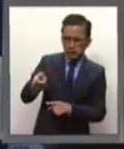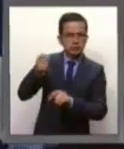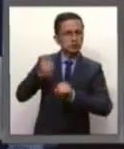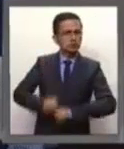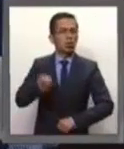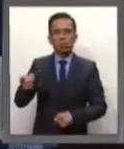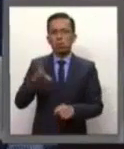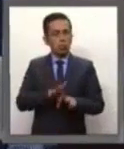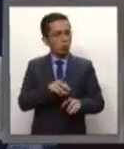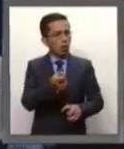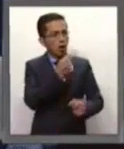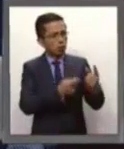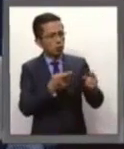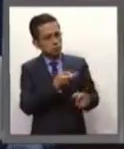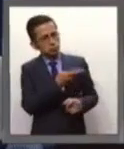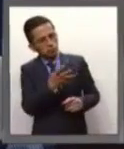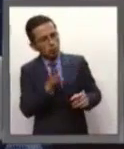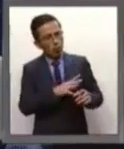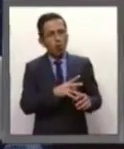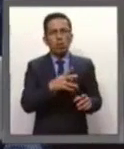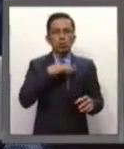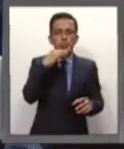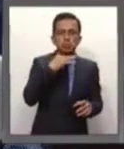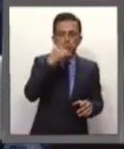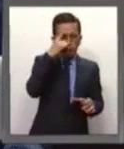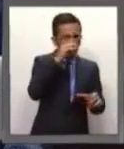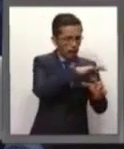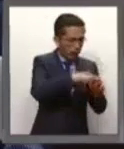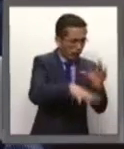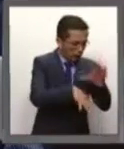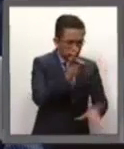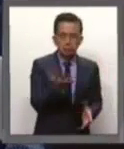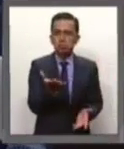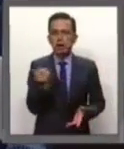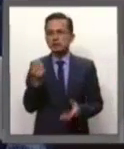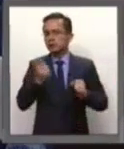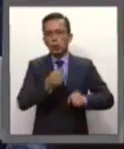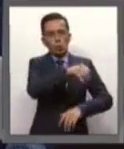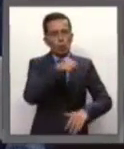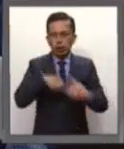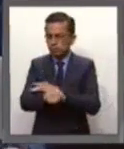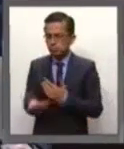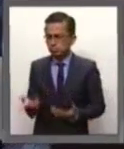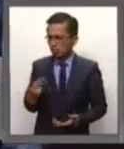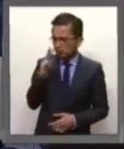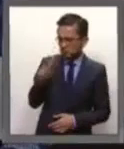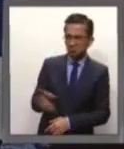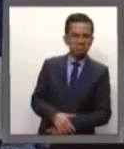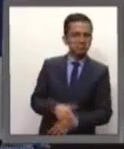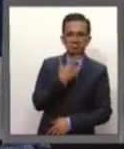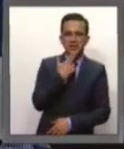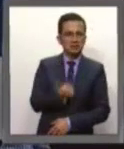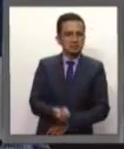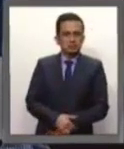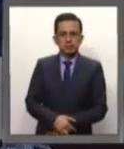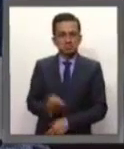los delincuentes electorales, que iba a haber elecciones limpias, y lo acabamos de vivir, no ha funcionado. Lo mismo va a